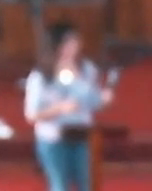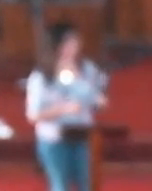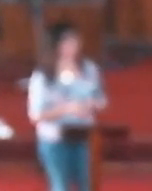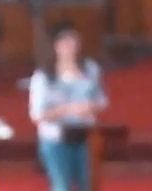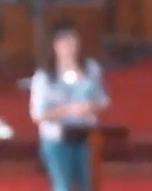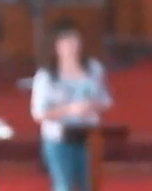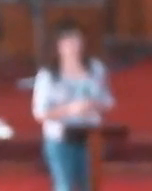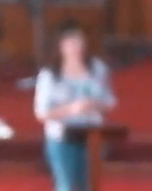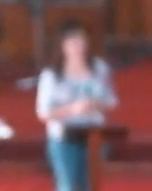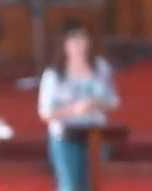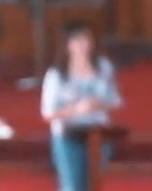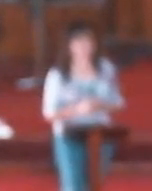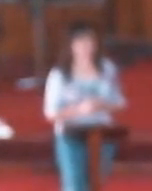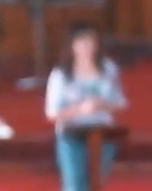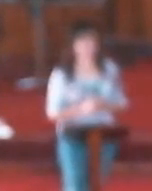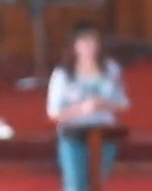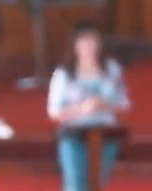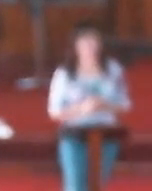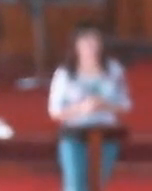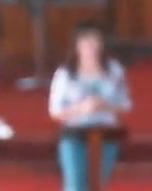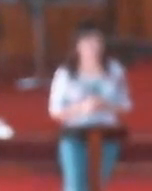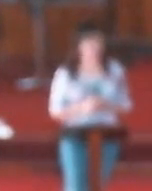Es sin batería.